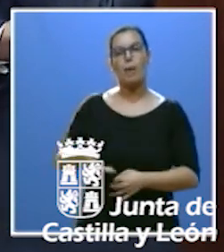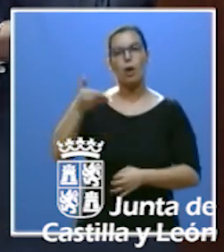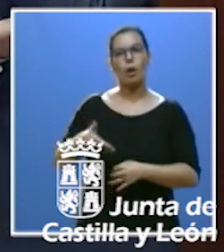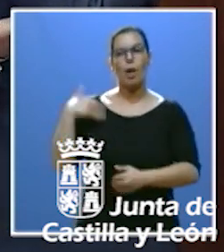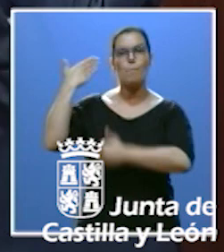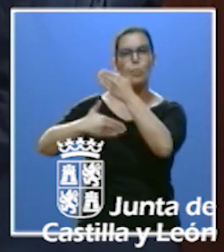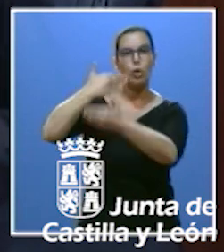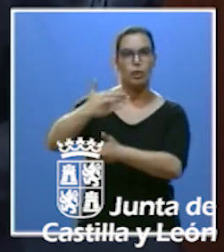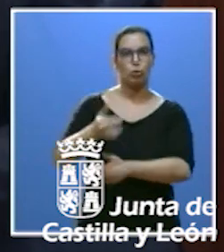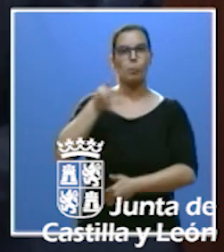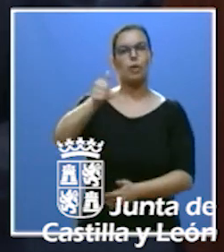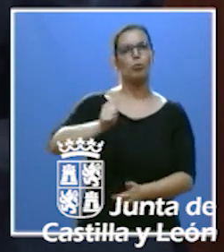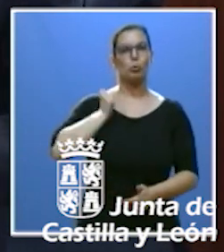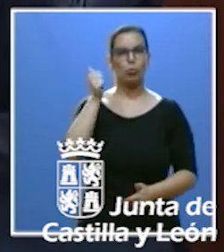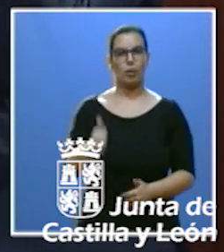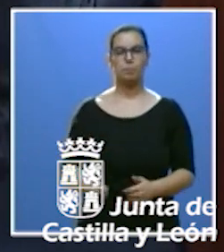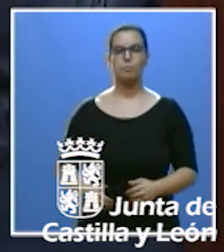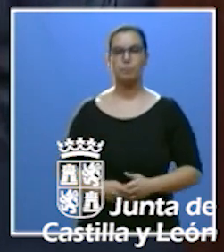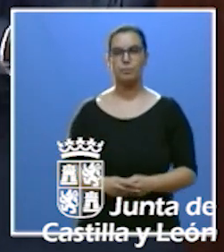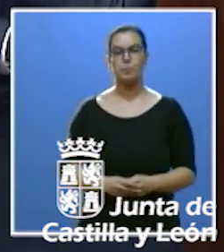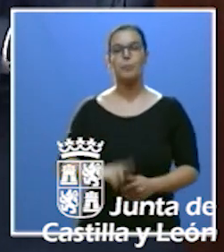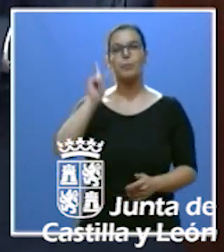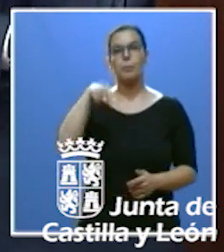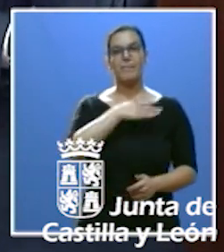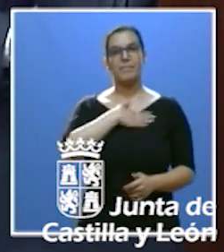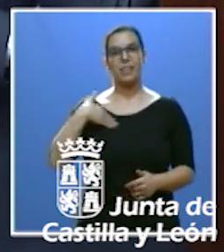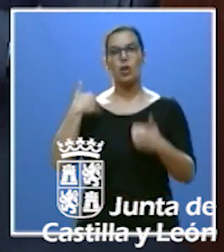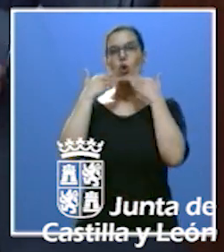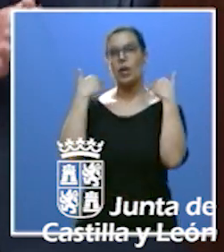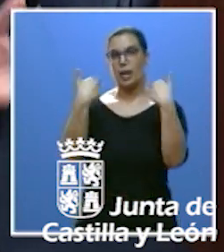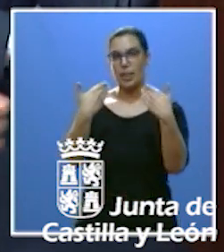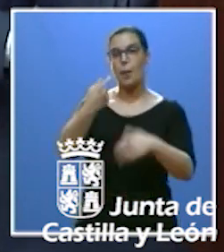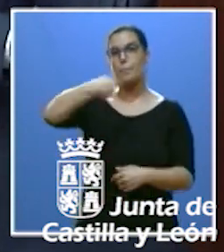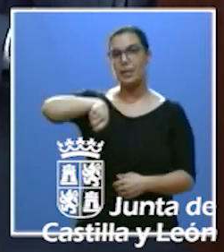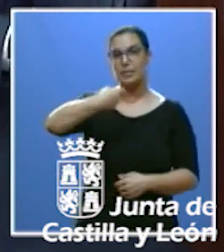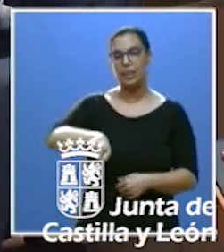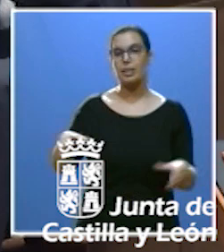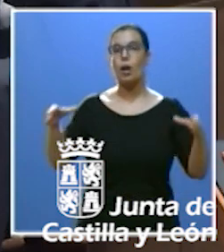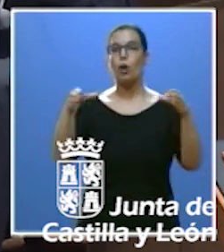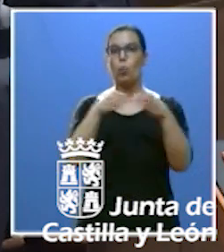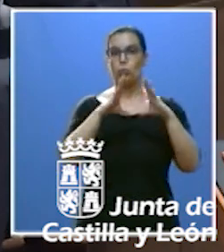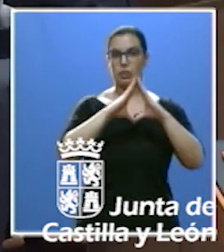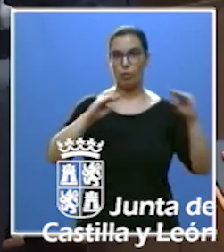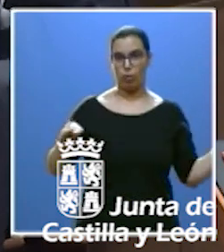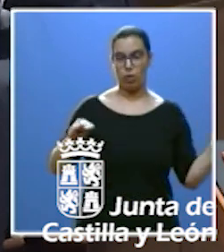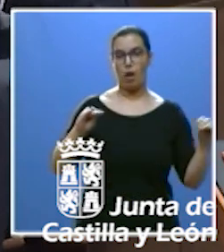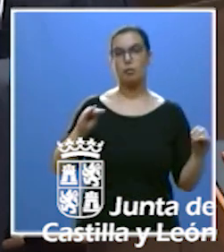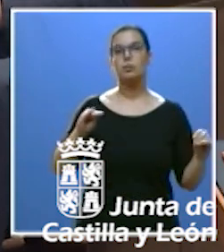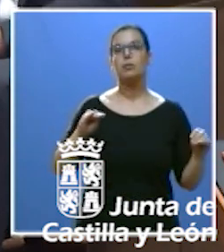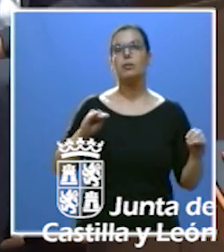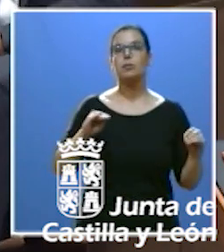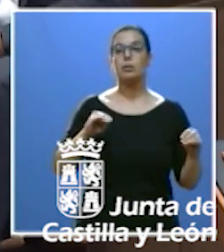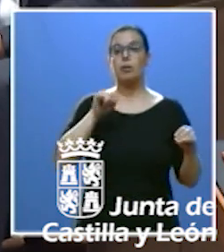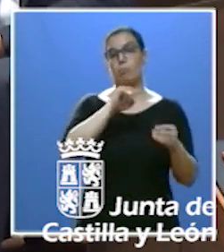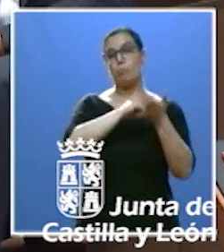de oportunidades. Quiero también agradecer al presidente de la Junta de Andalucía, Juanma Moreno. Dentro de